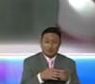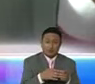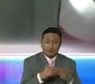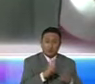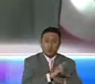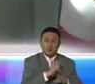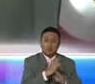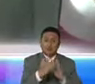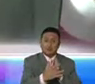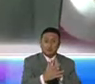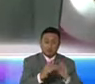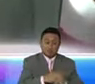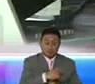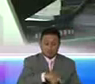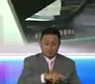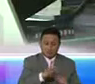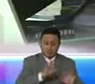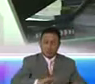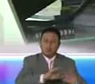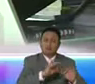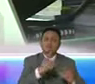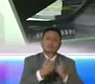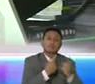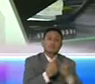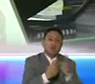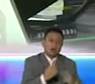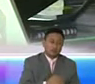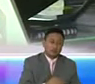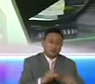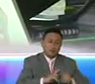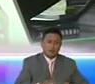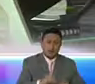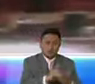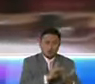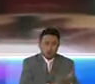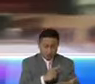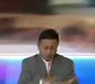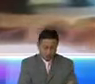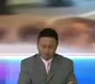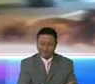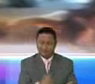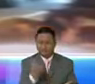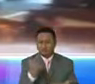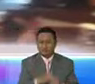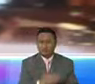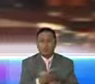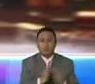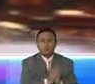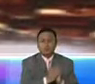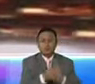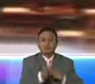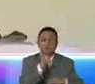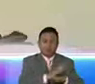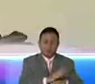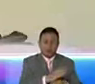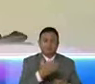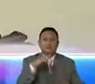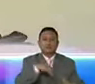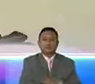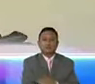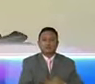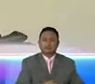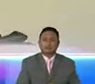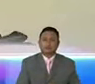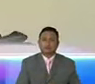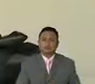tema, pero tal como ha sido concebido el proyecto, es inviable. Por ello, piden que la Asamblea lo archive. Para nosotros